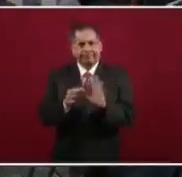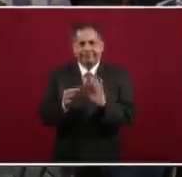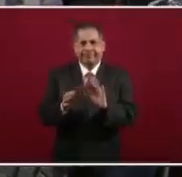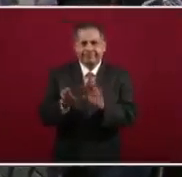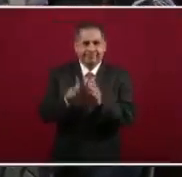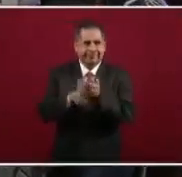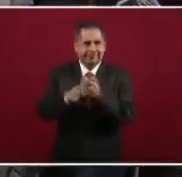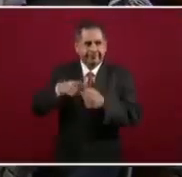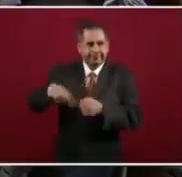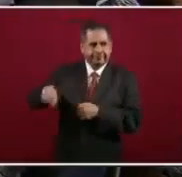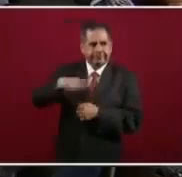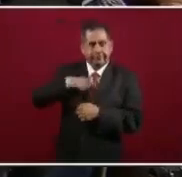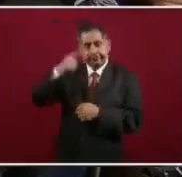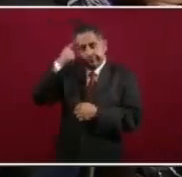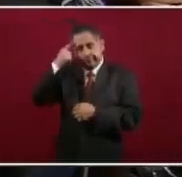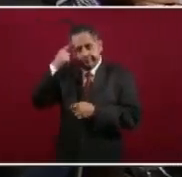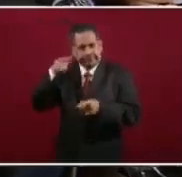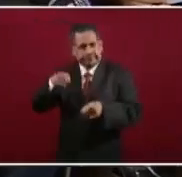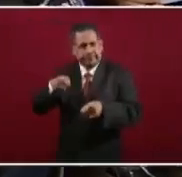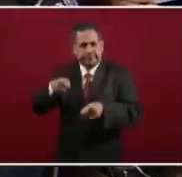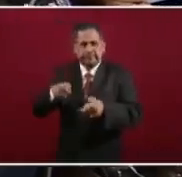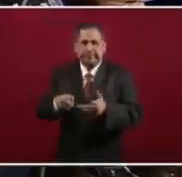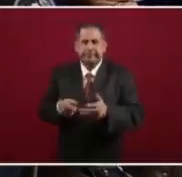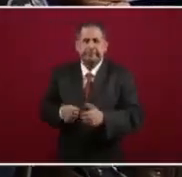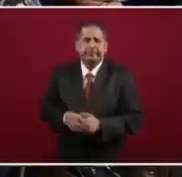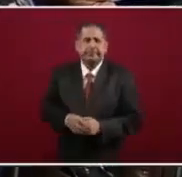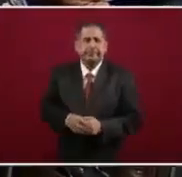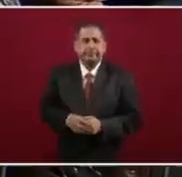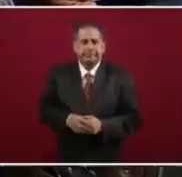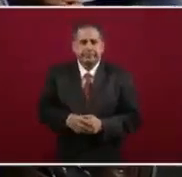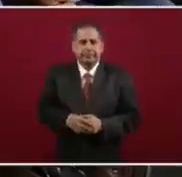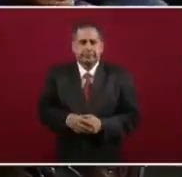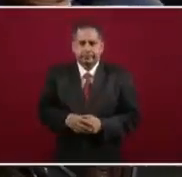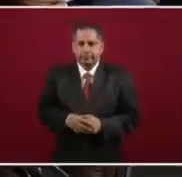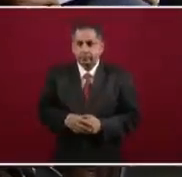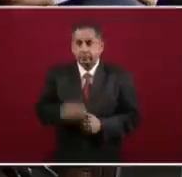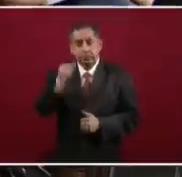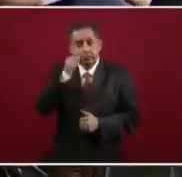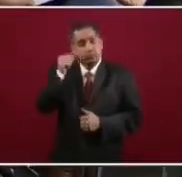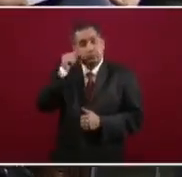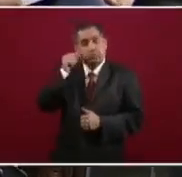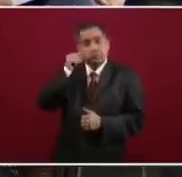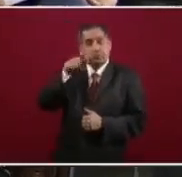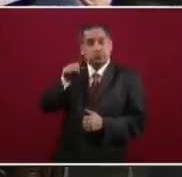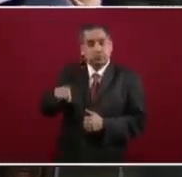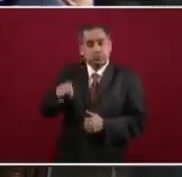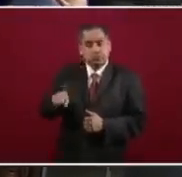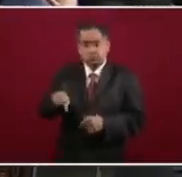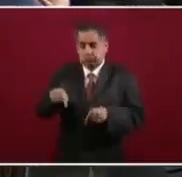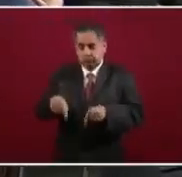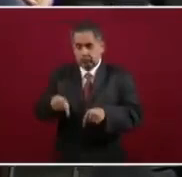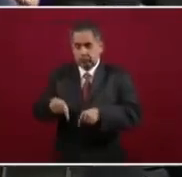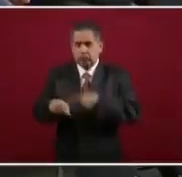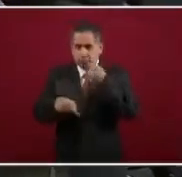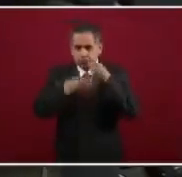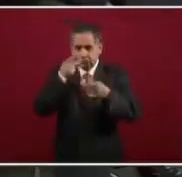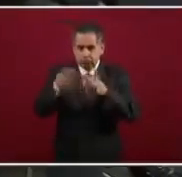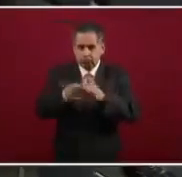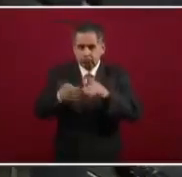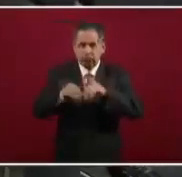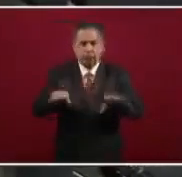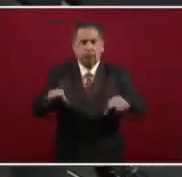en ese caso si desde ayer mismo aquí dijimos